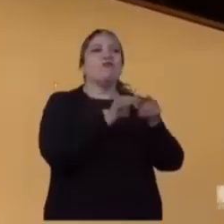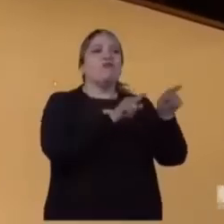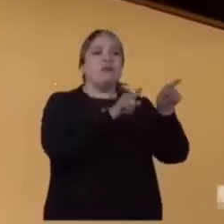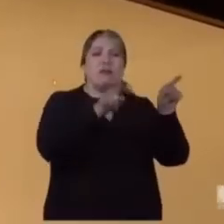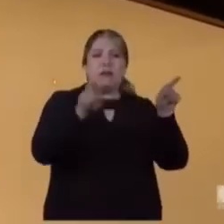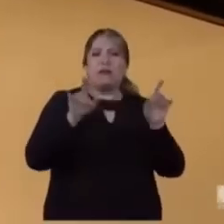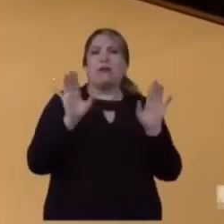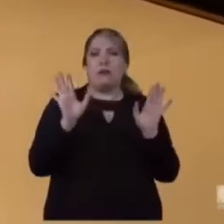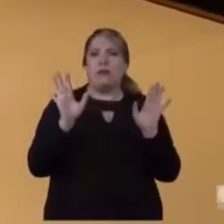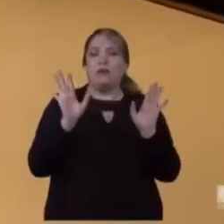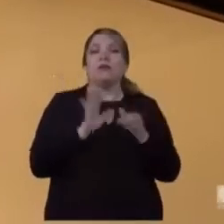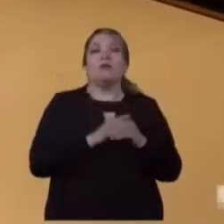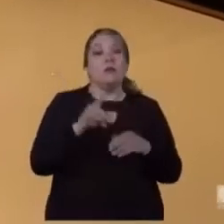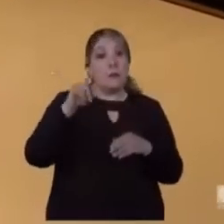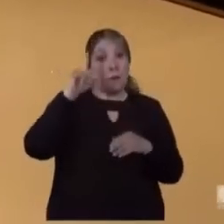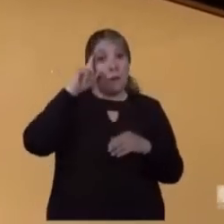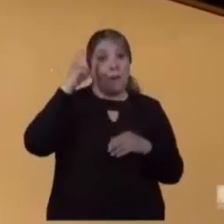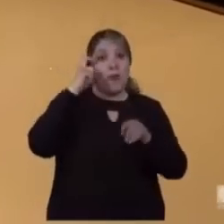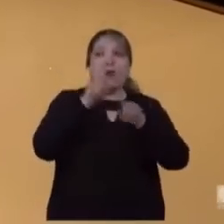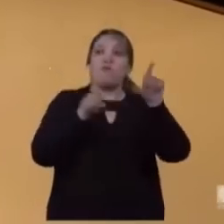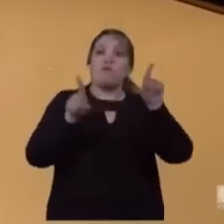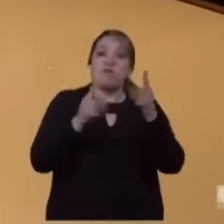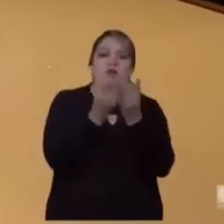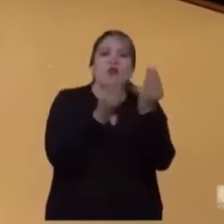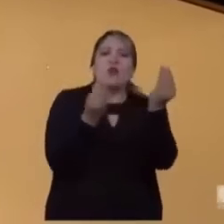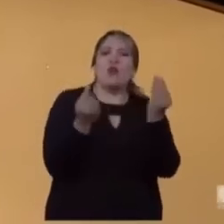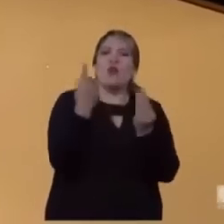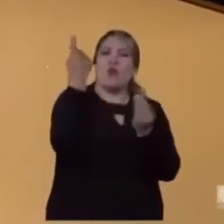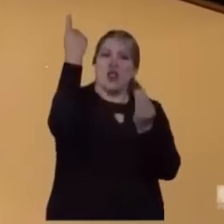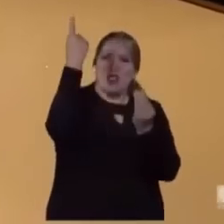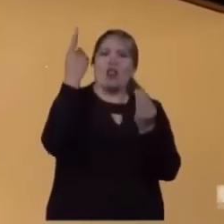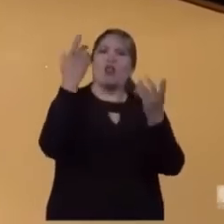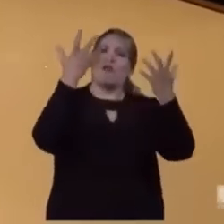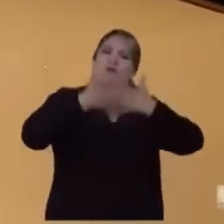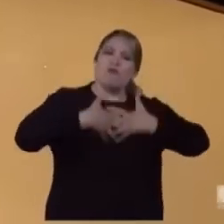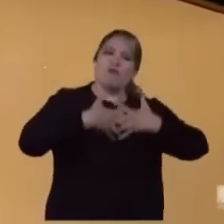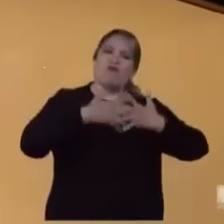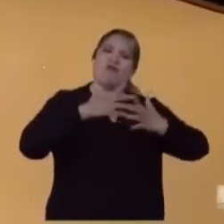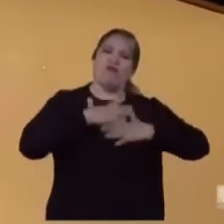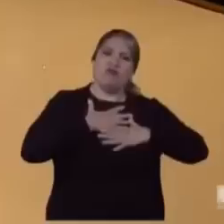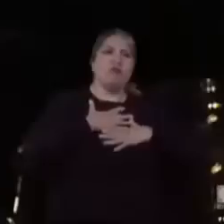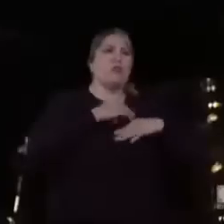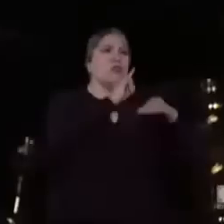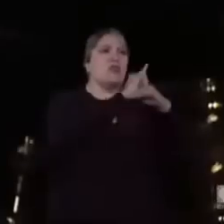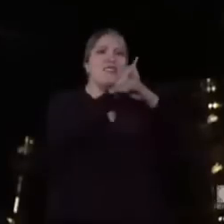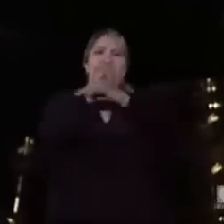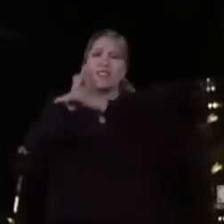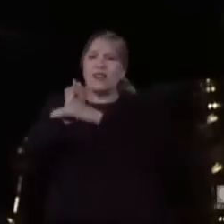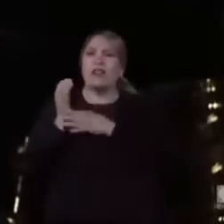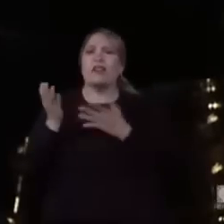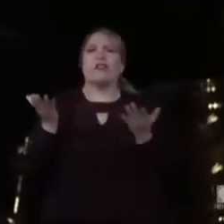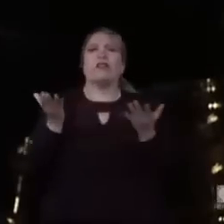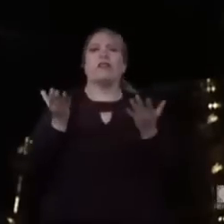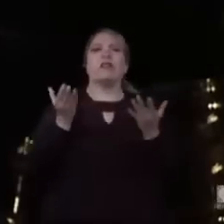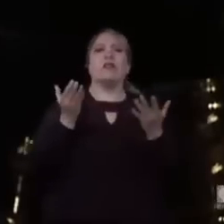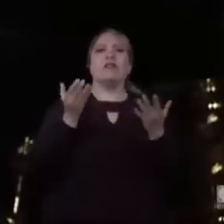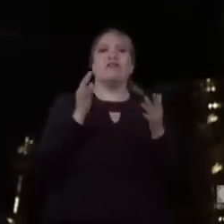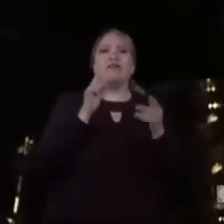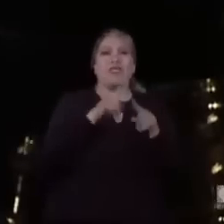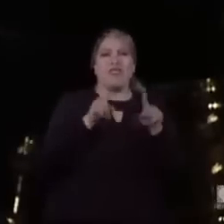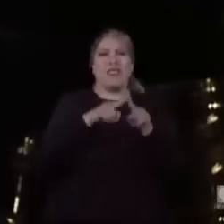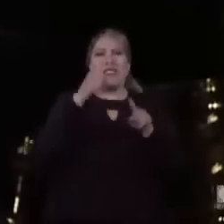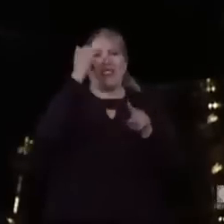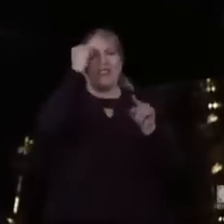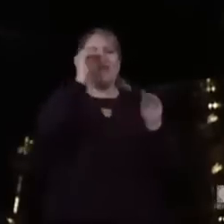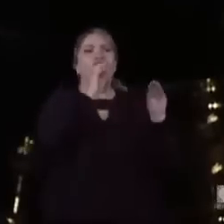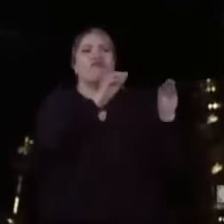Al gobierno, la fuerza pública, los partidos políticos, los empresarios, las iglesias, los educadores y